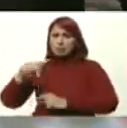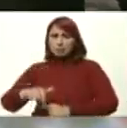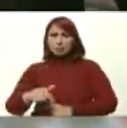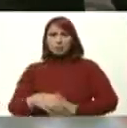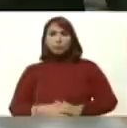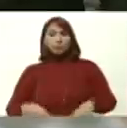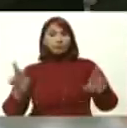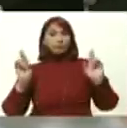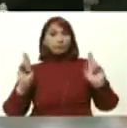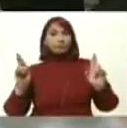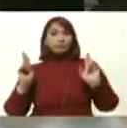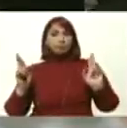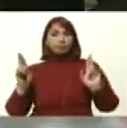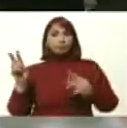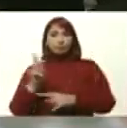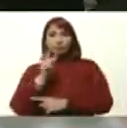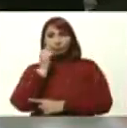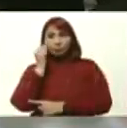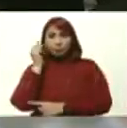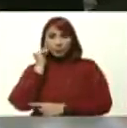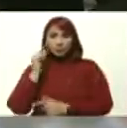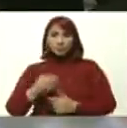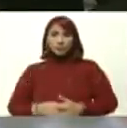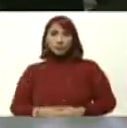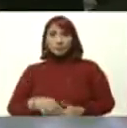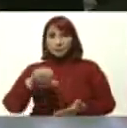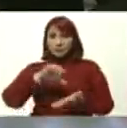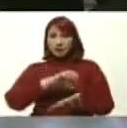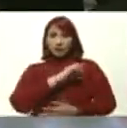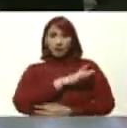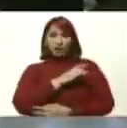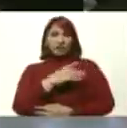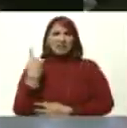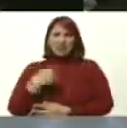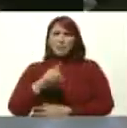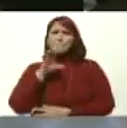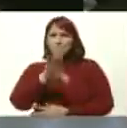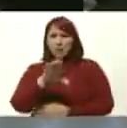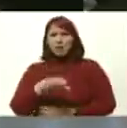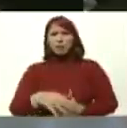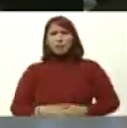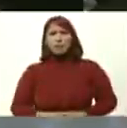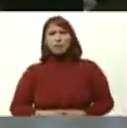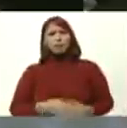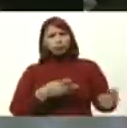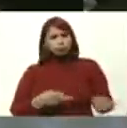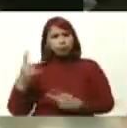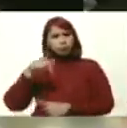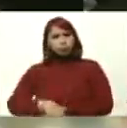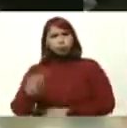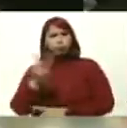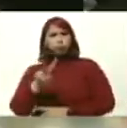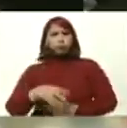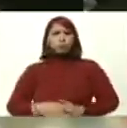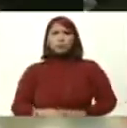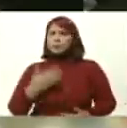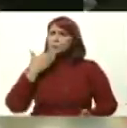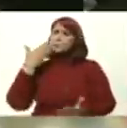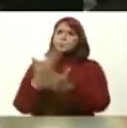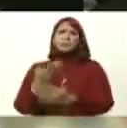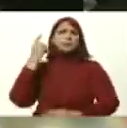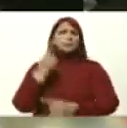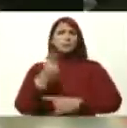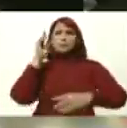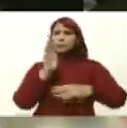Afortunadamente, estos venezolanos y venezolanas en Iquique tienen patria que los recibe, que los reclama, que los